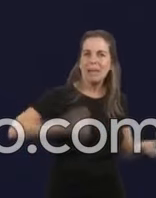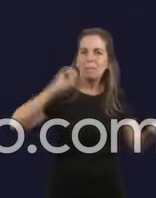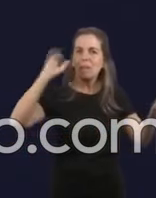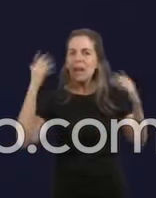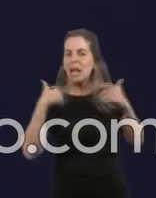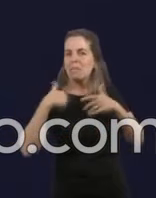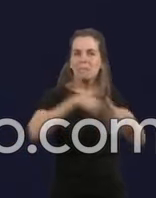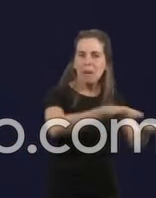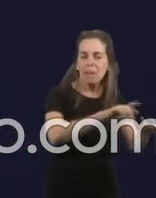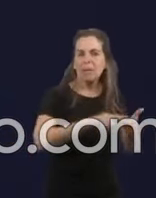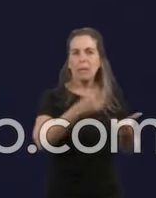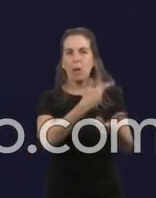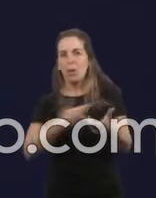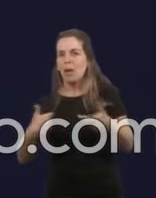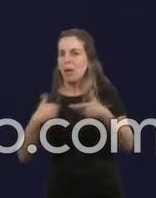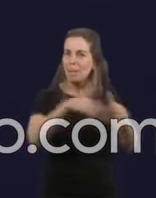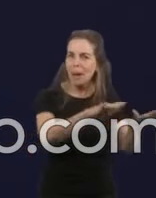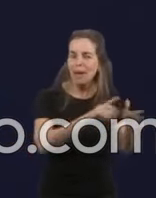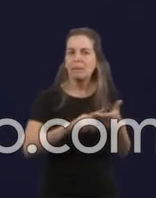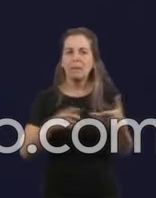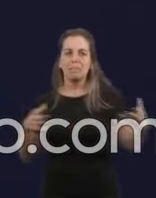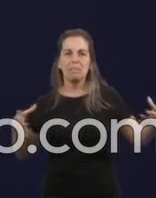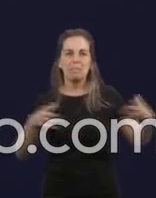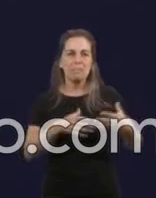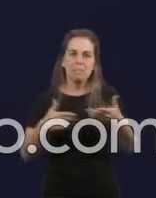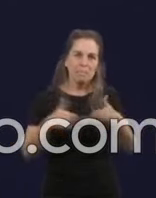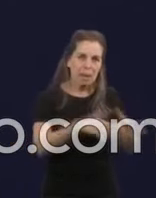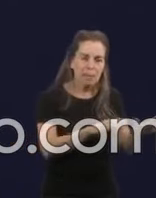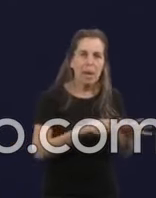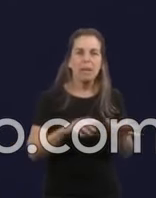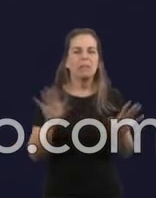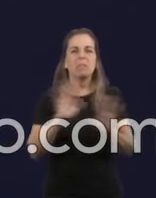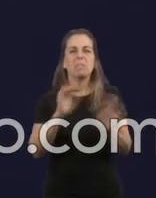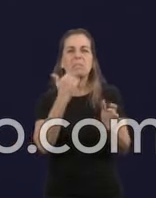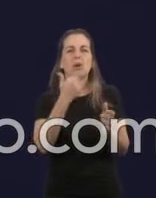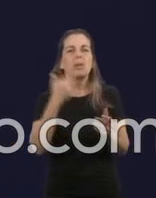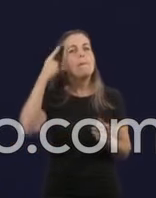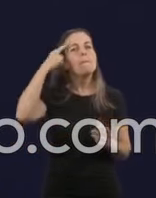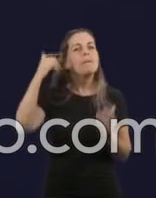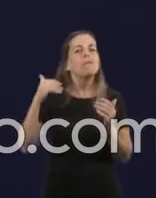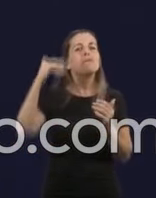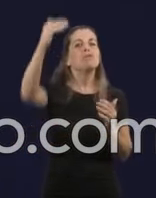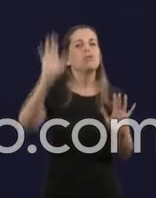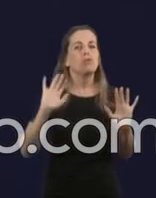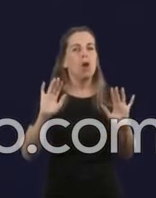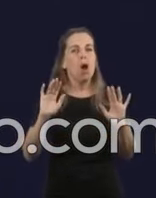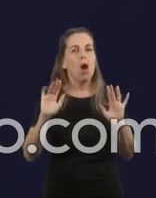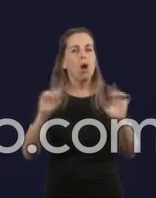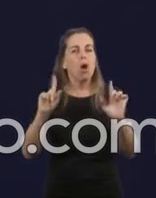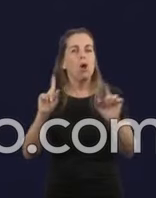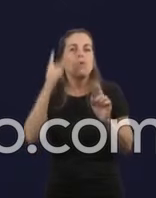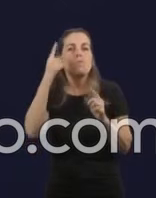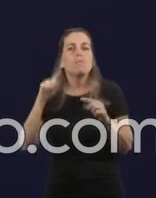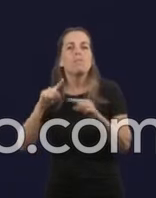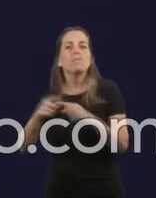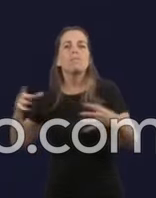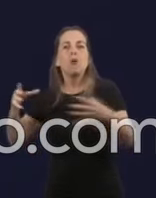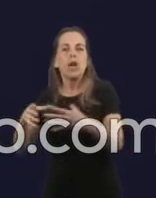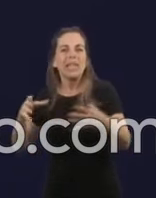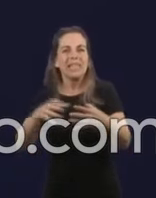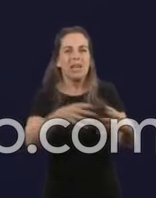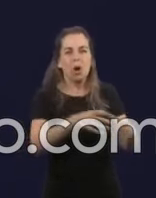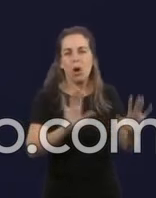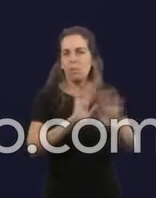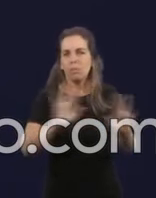exceda este gabinete y que exceda incluso a un partido o a una ideología determinada sino que es un país